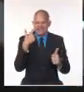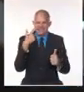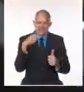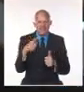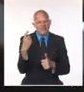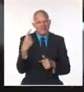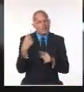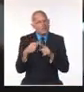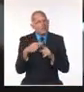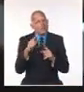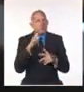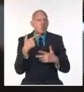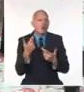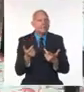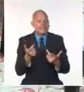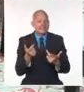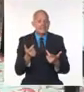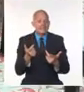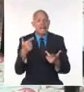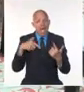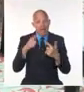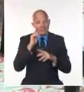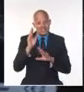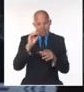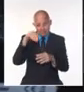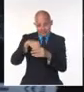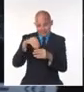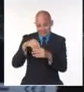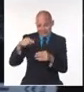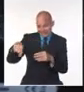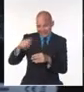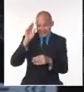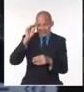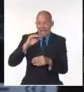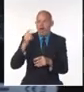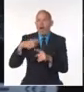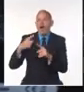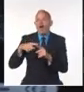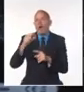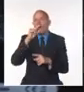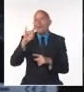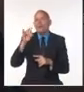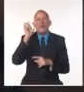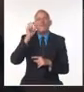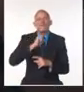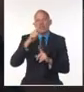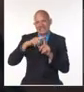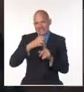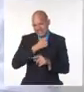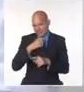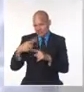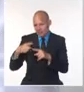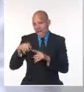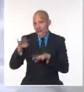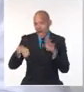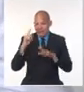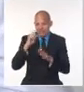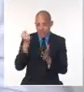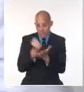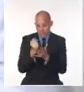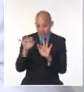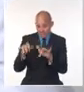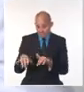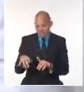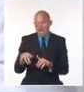legalización. Tiene que ver con los procesos dentro de los bufetes o consultorías y las demoras en varios organismos al emitir documentos, sobre todo los